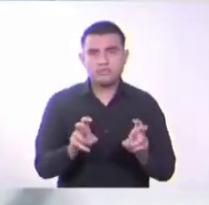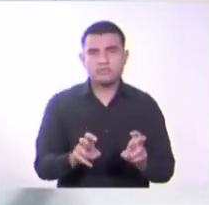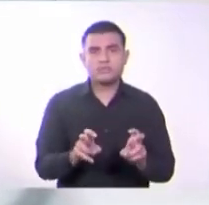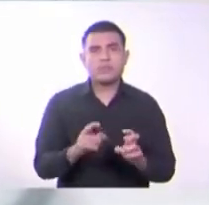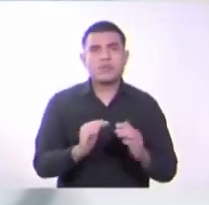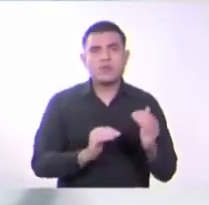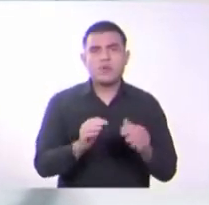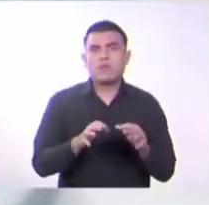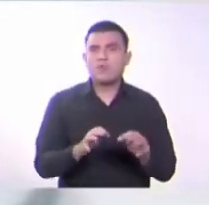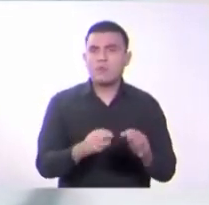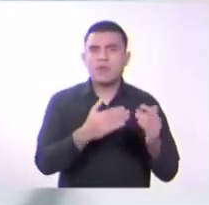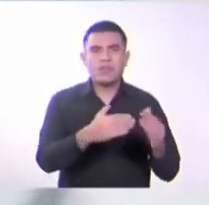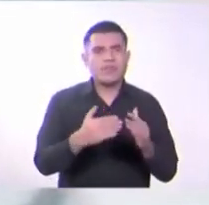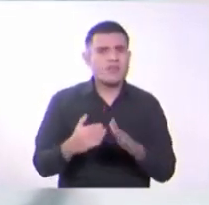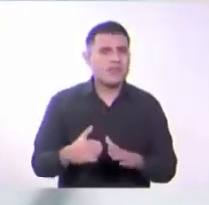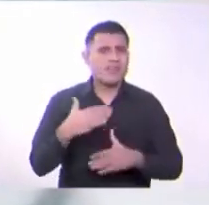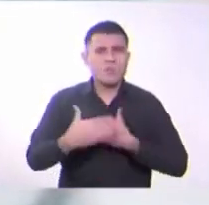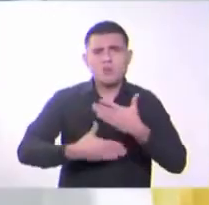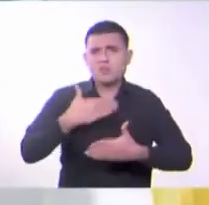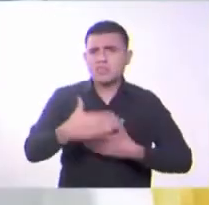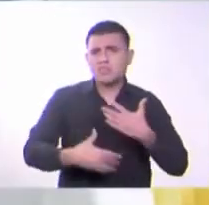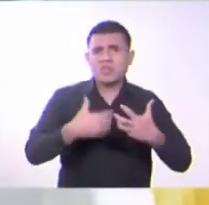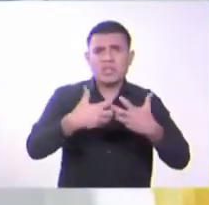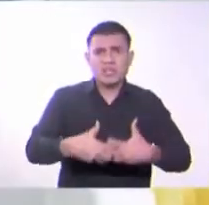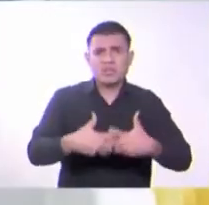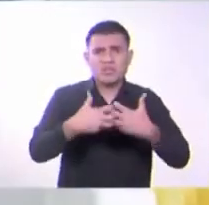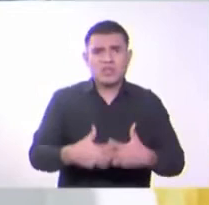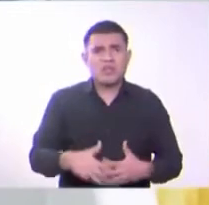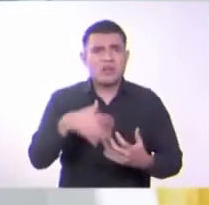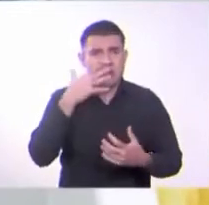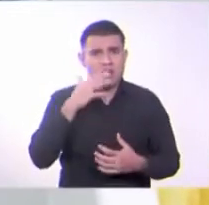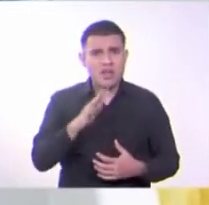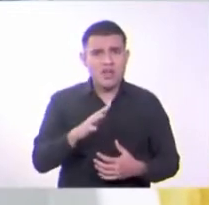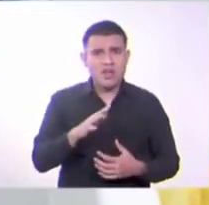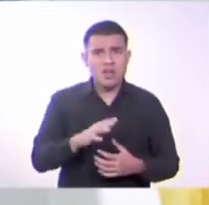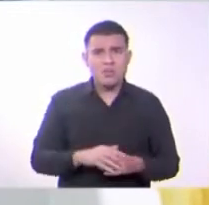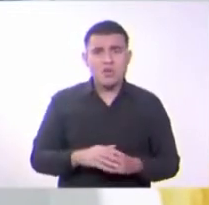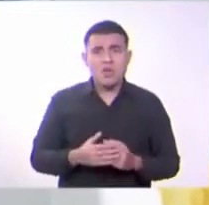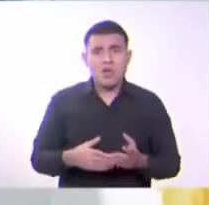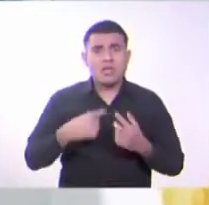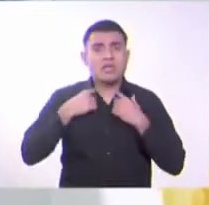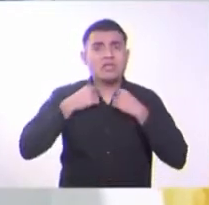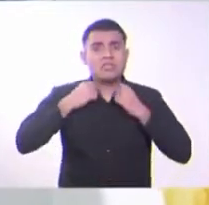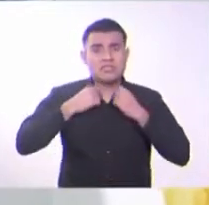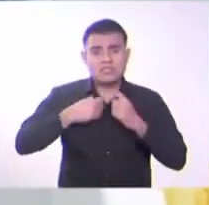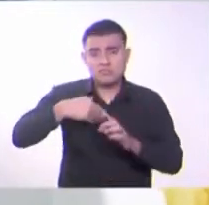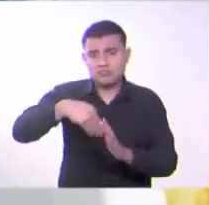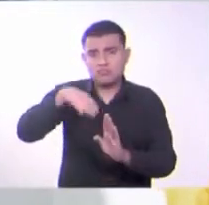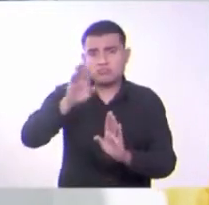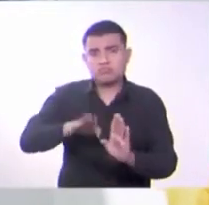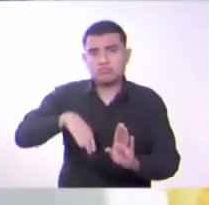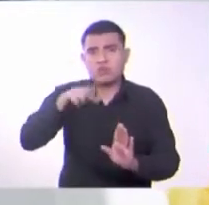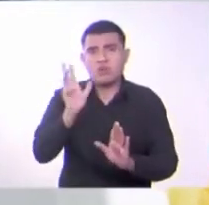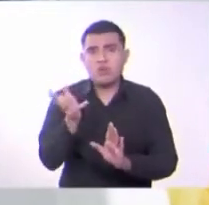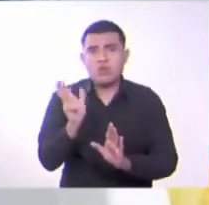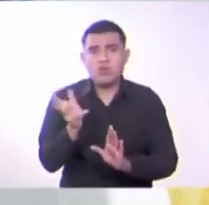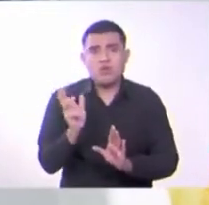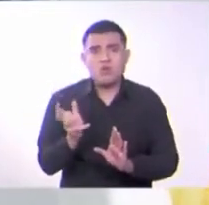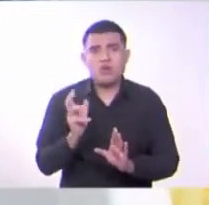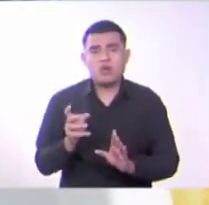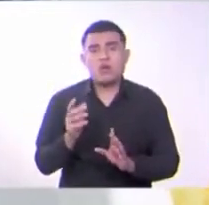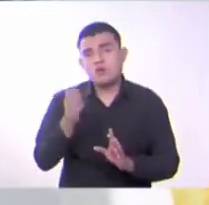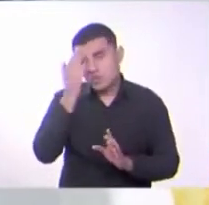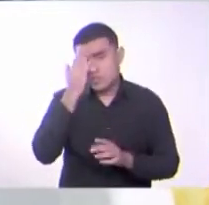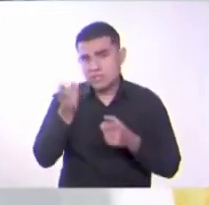en diferentes procesos industriales, como en el teñido de textiles, Conocer y controlar el nivel